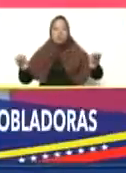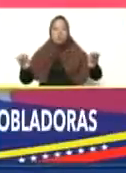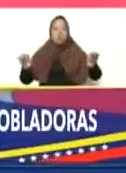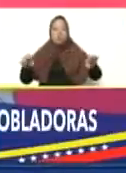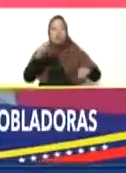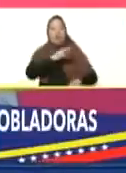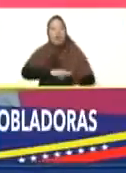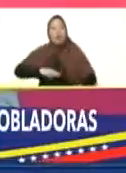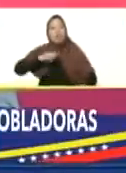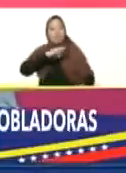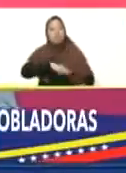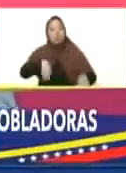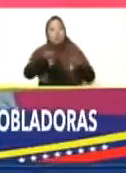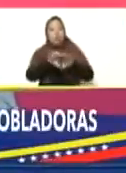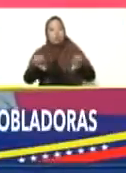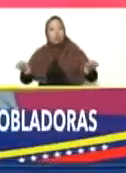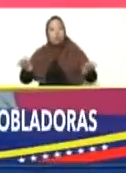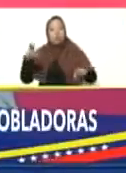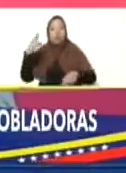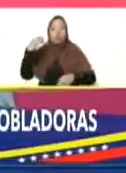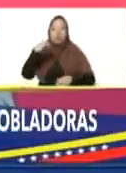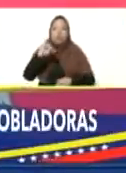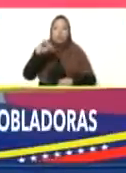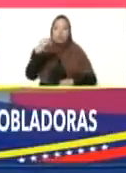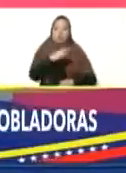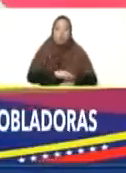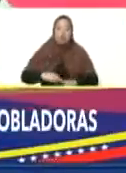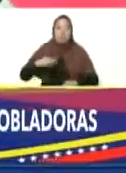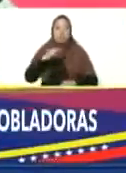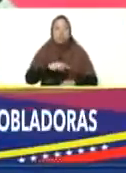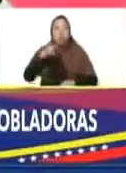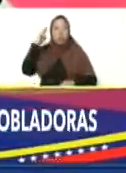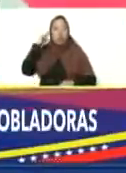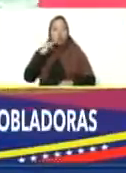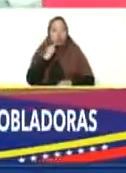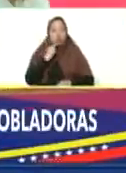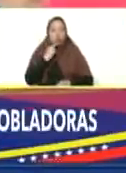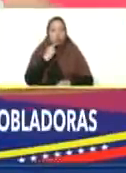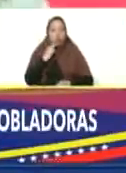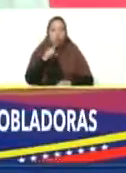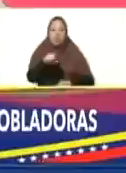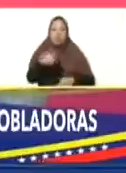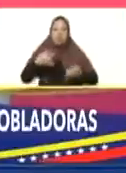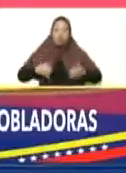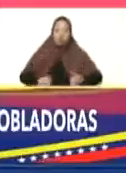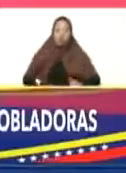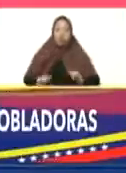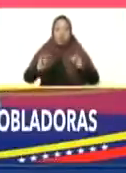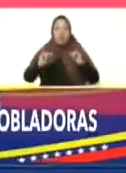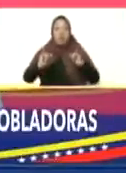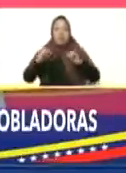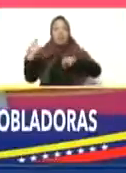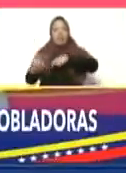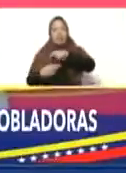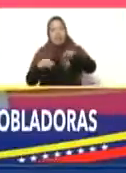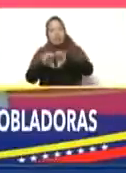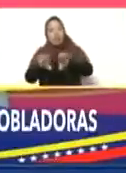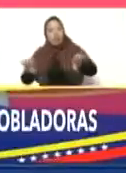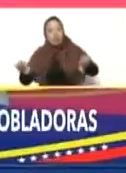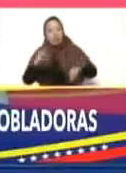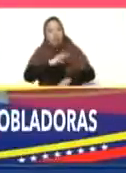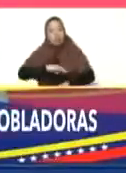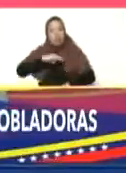misiones educativas la misión robinson la misión ribas tu eres hija de las misiones educativas nélida